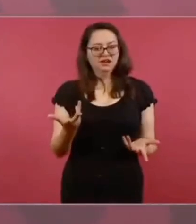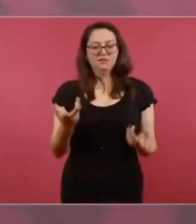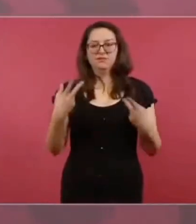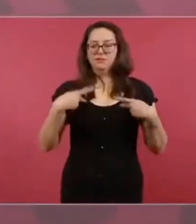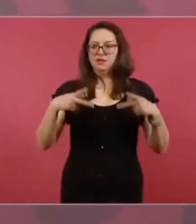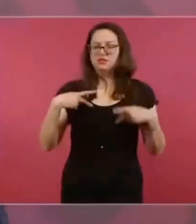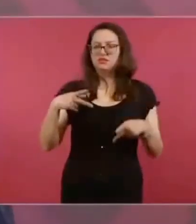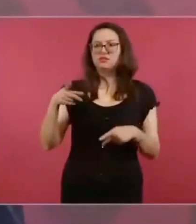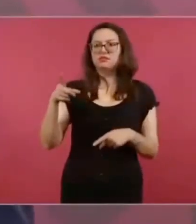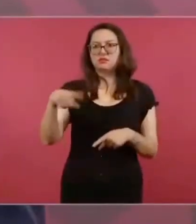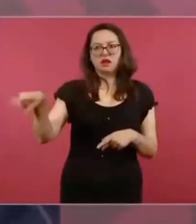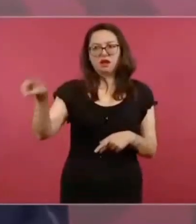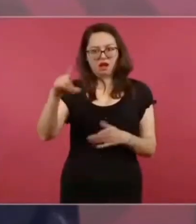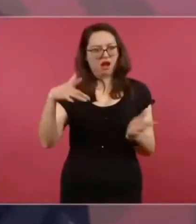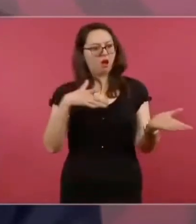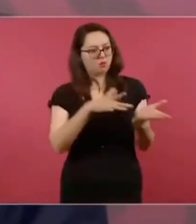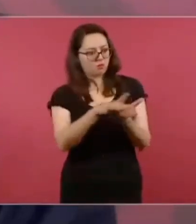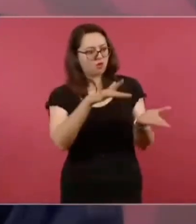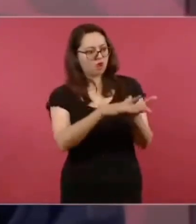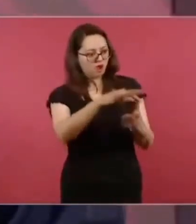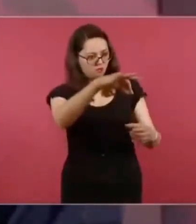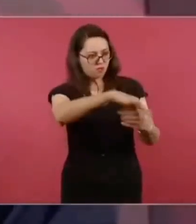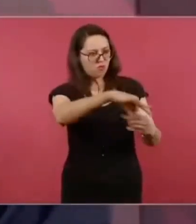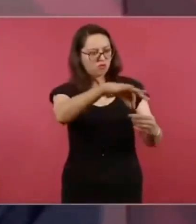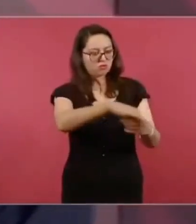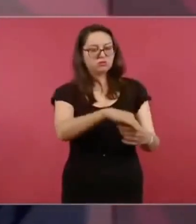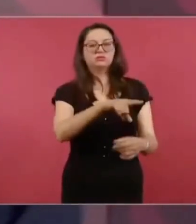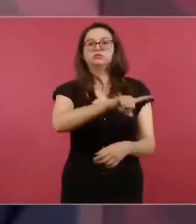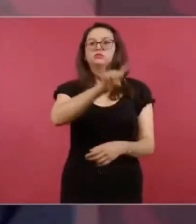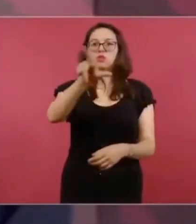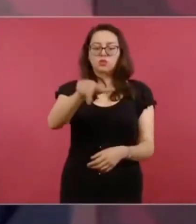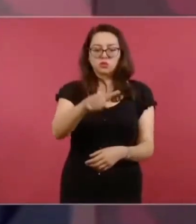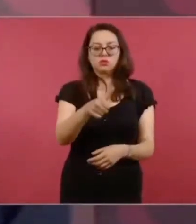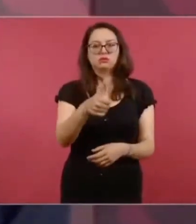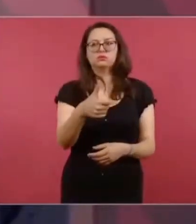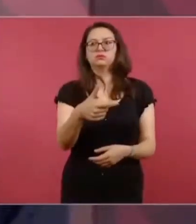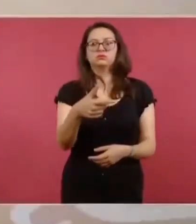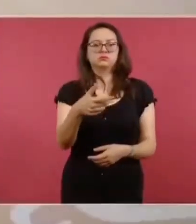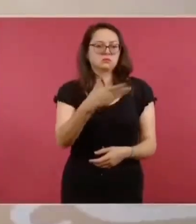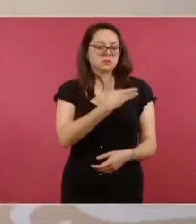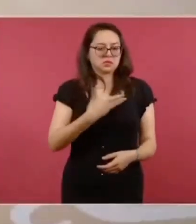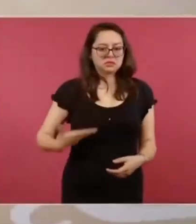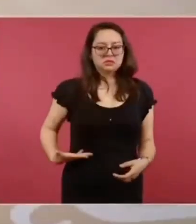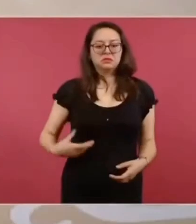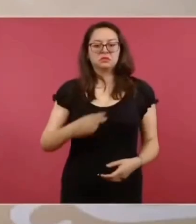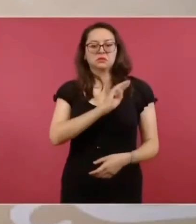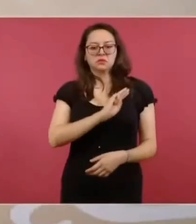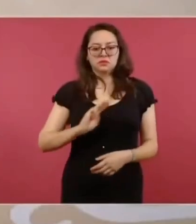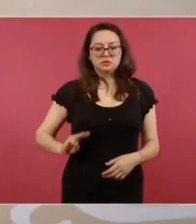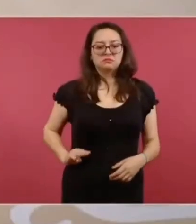iba a solicitarle algo a un presidente municipal, a una autoridad,